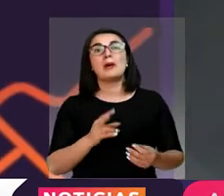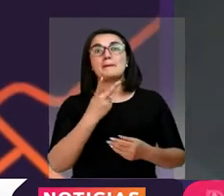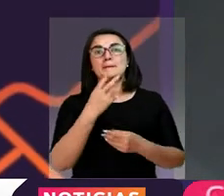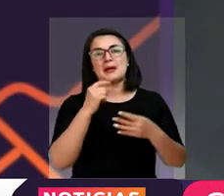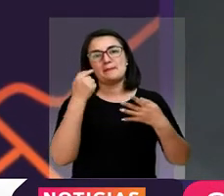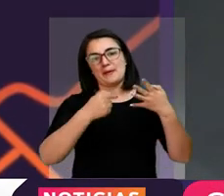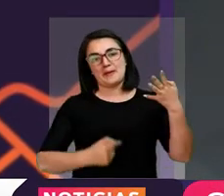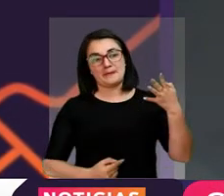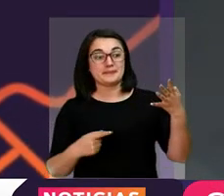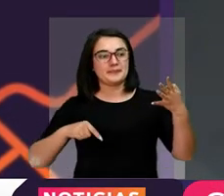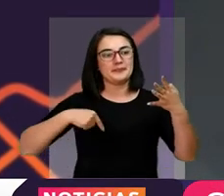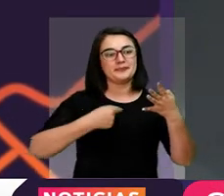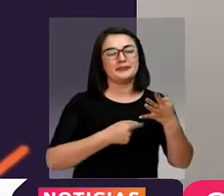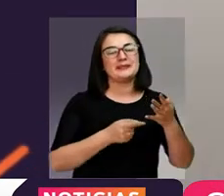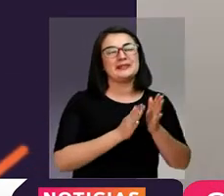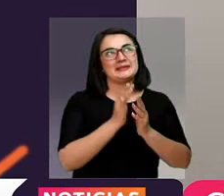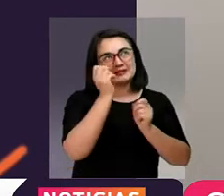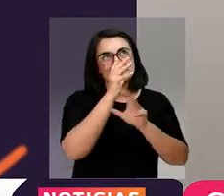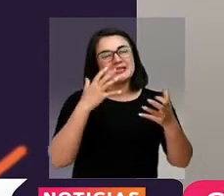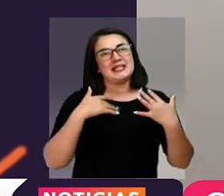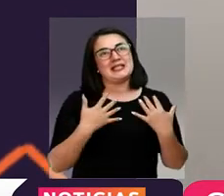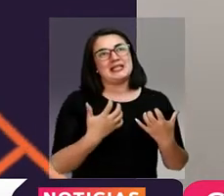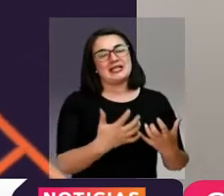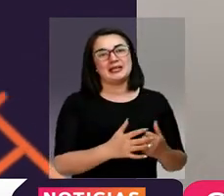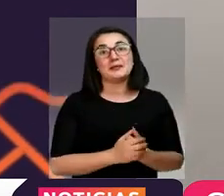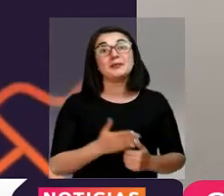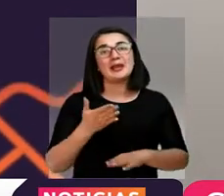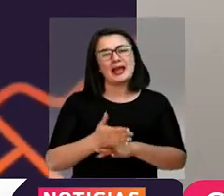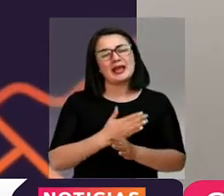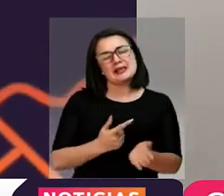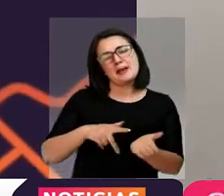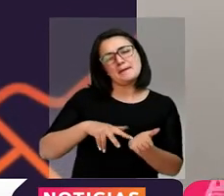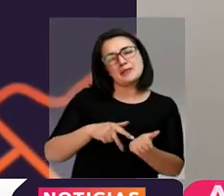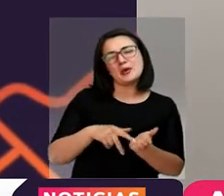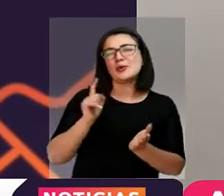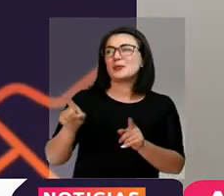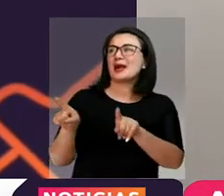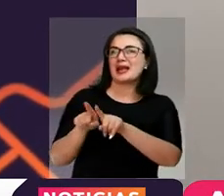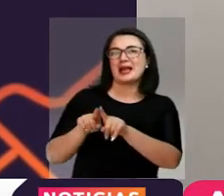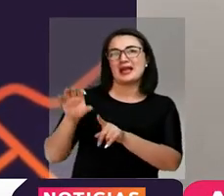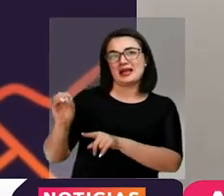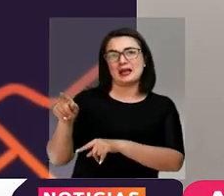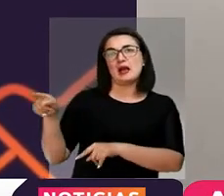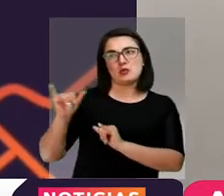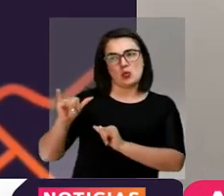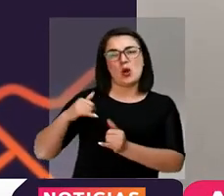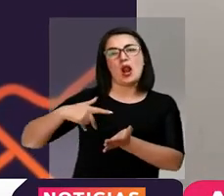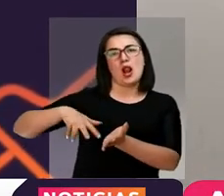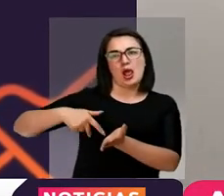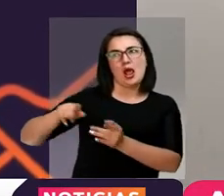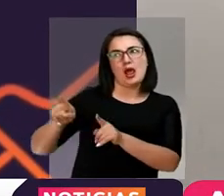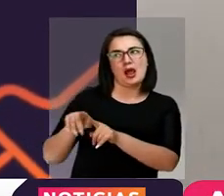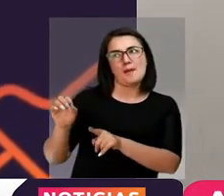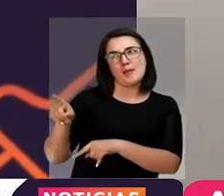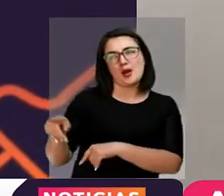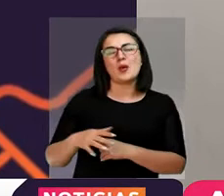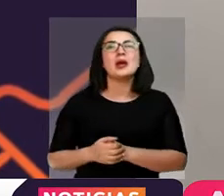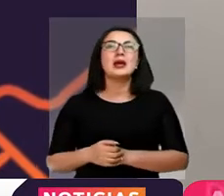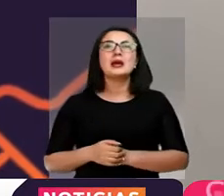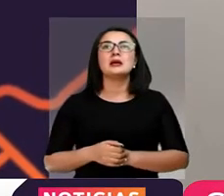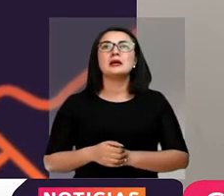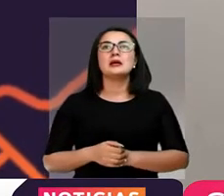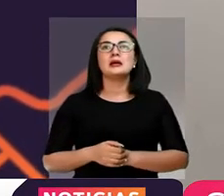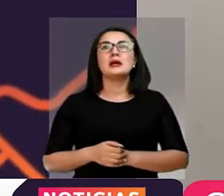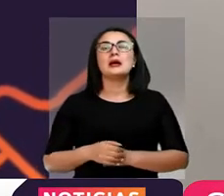ello, la ilusión creció. Digamos que yo empecé a patinar por mi hermano. Mi hermano también patina. Entonces, mi hermano